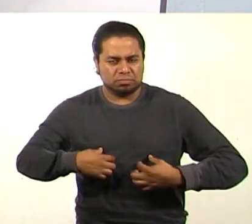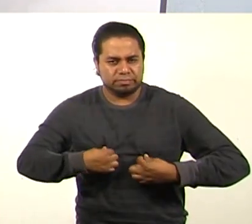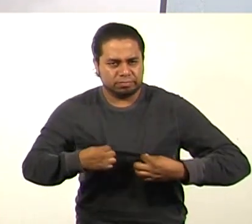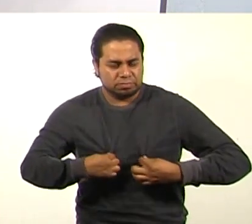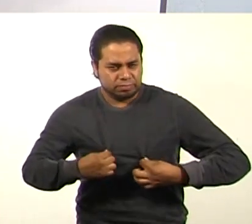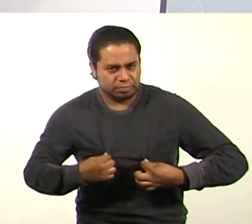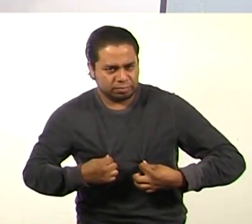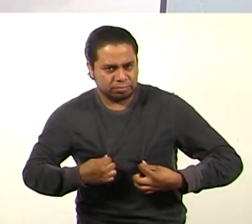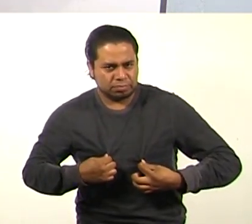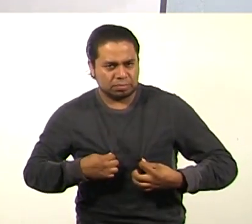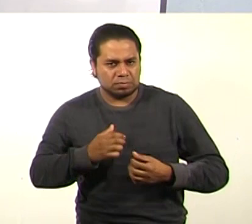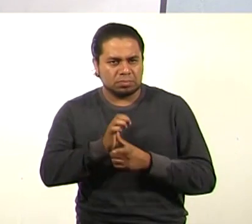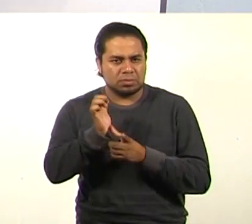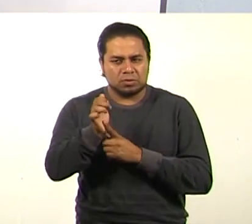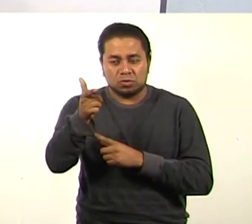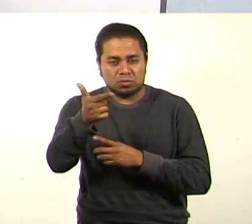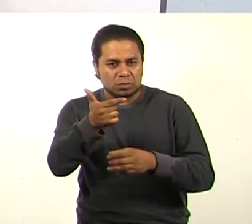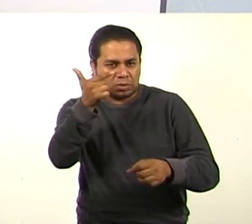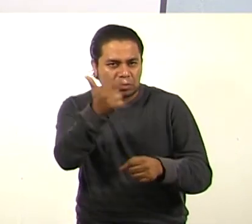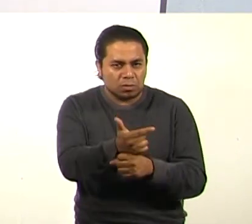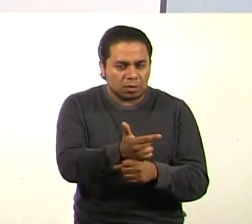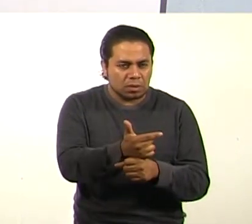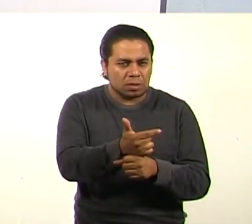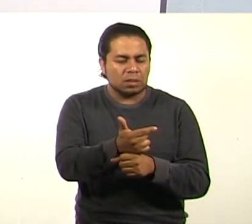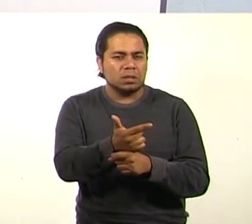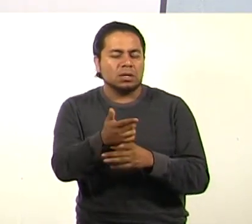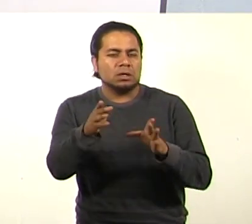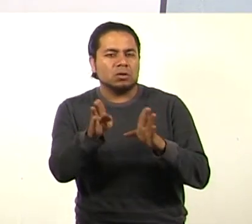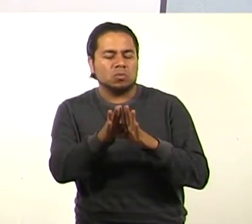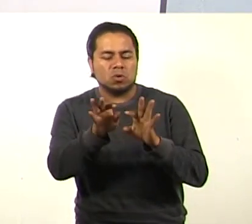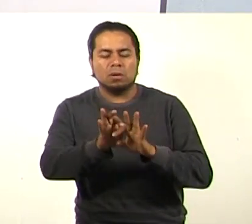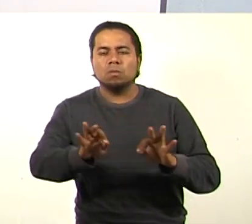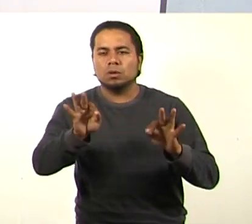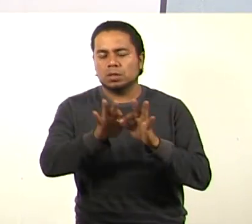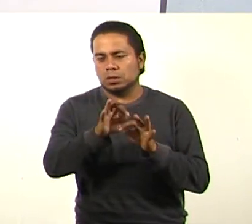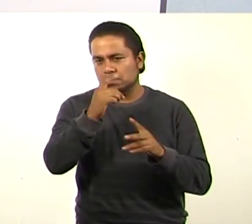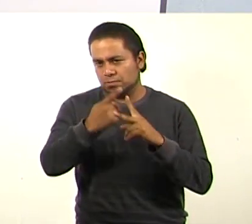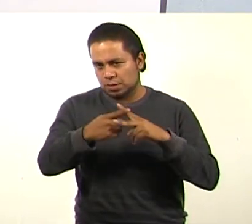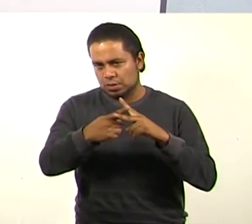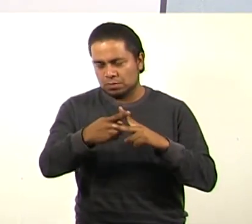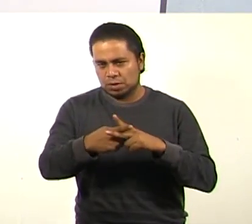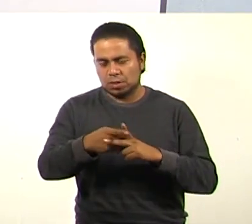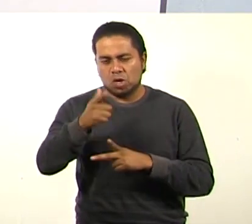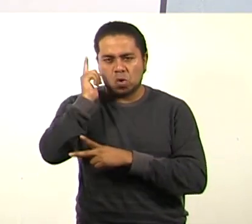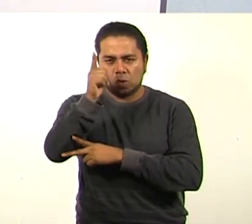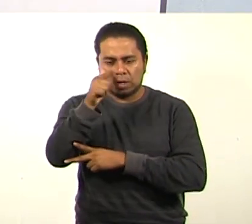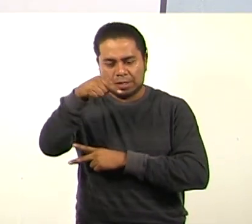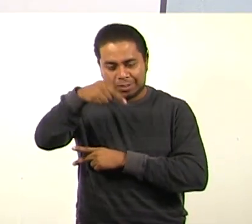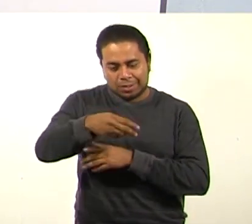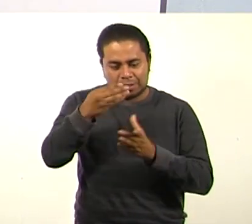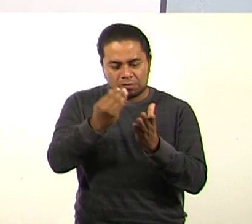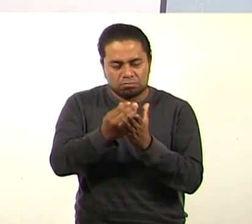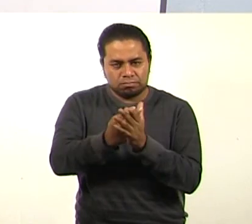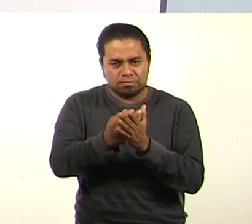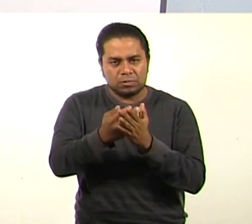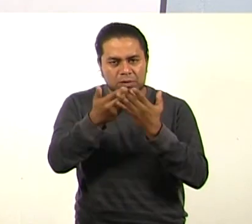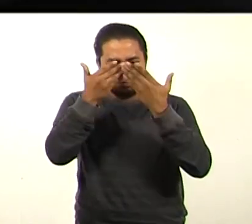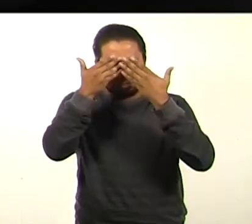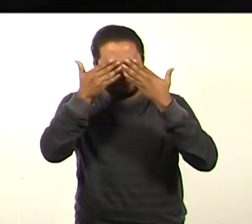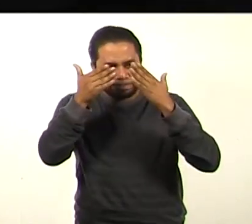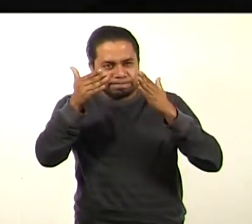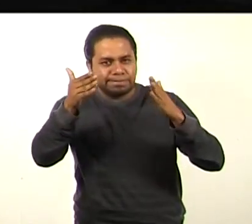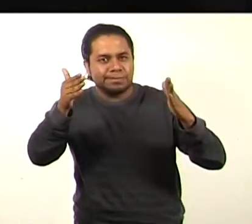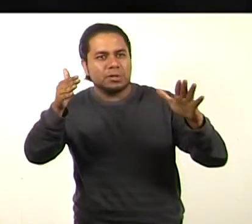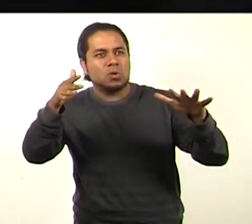Entonces, ustedes no se dan cuenta a veces del alcance que tienen. Y bueno, esperamos que en este curso ustedes puedan descubrir un